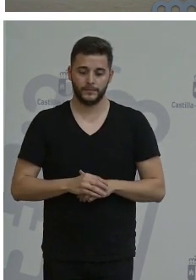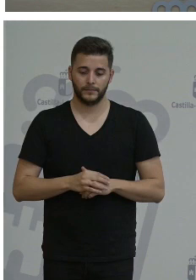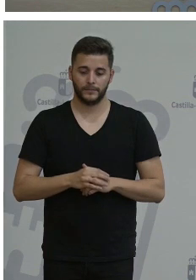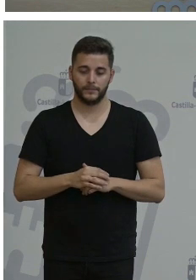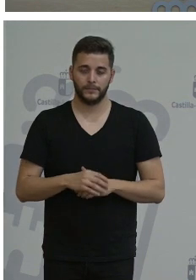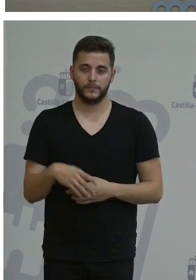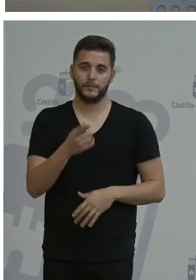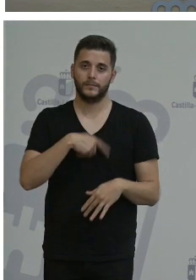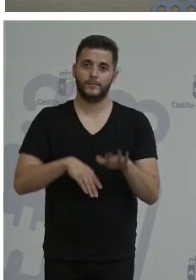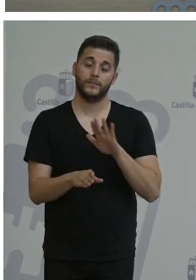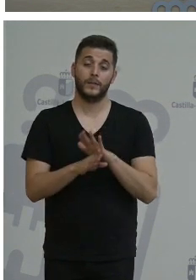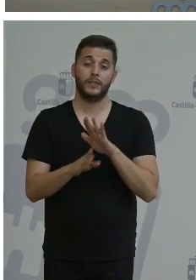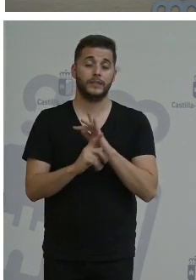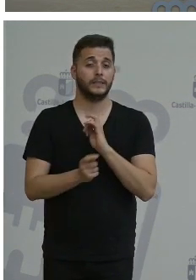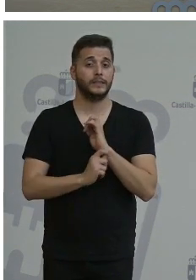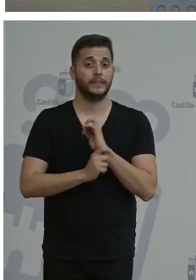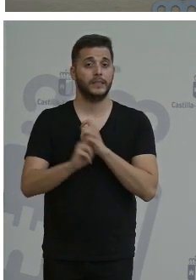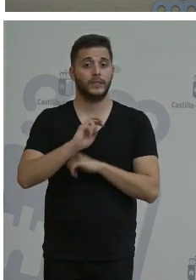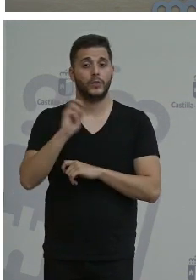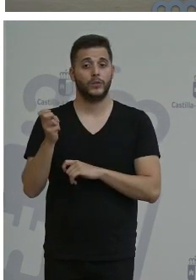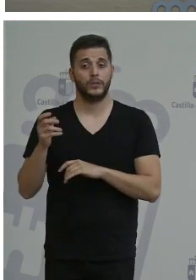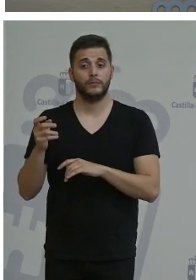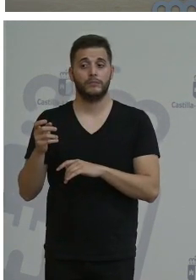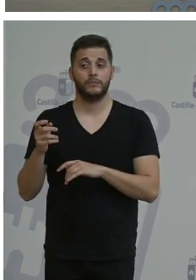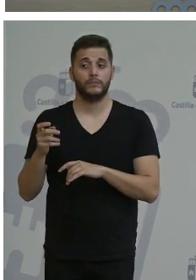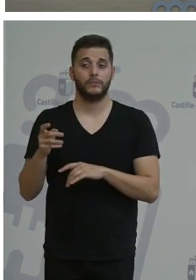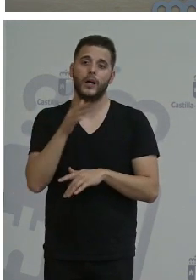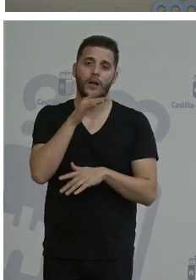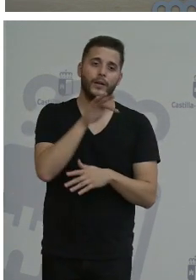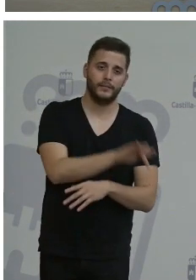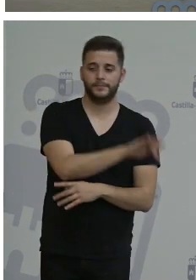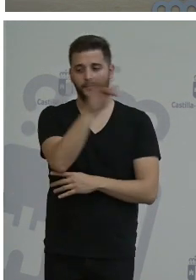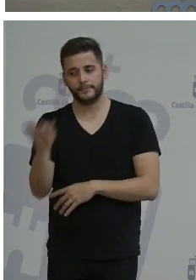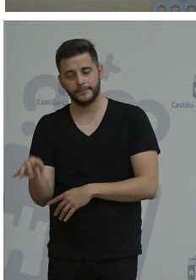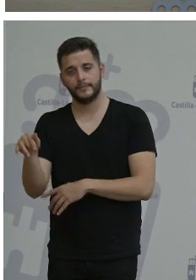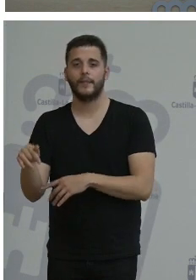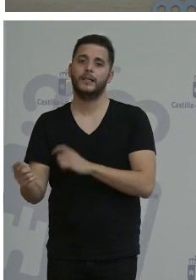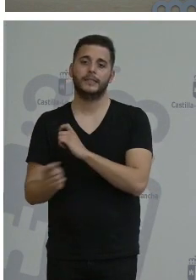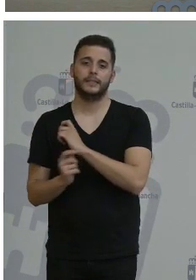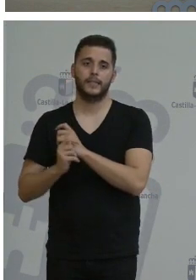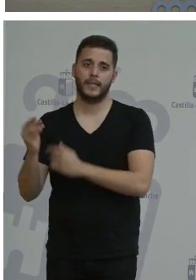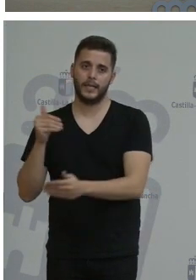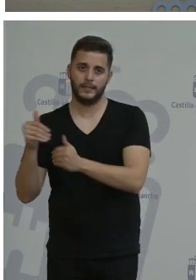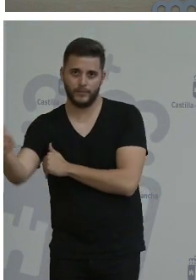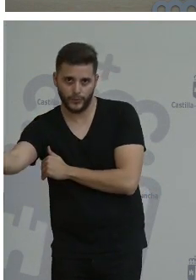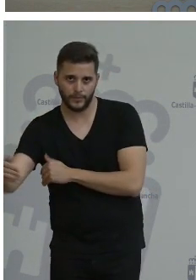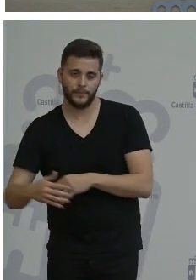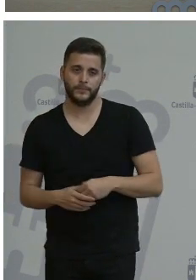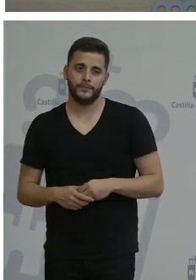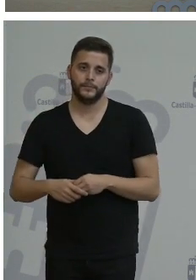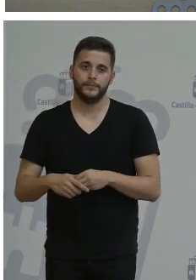Seguimos también con otras estrategias a largo plazo, bueno, ya pasamos a las estrategias más a largo plazo. Y esas